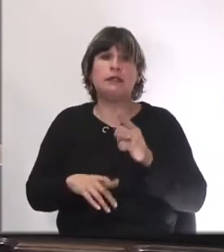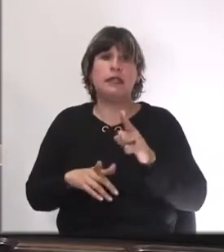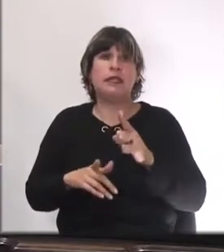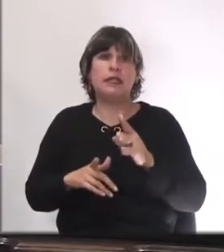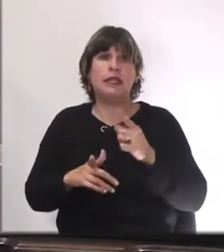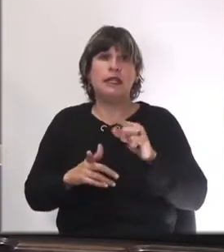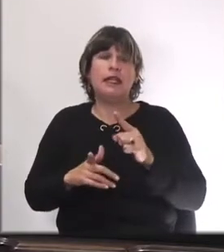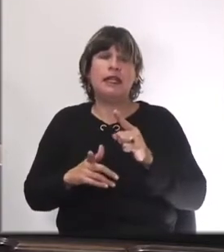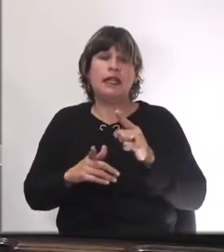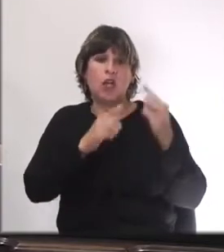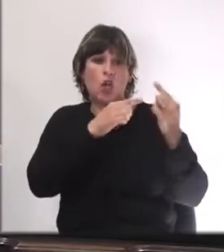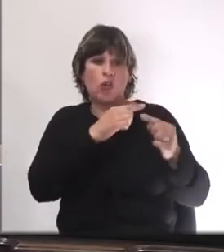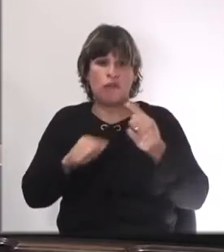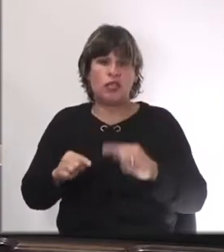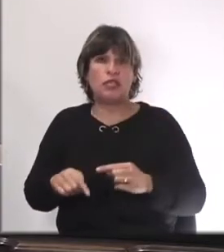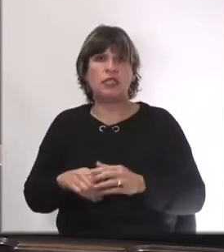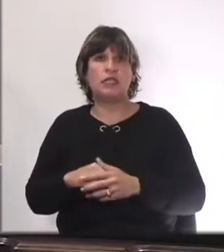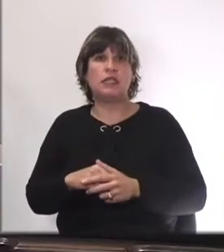exposición de las distintas